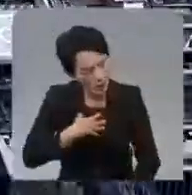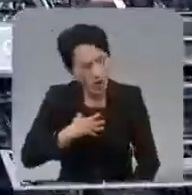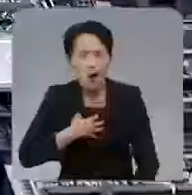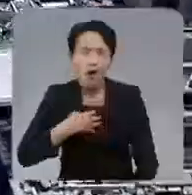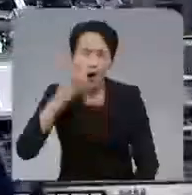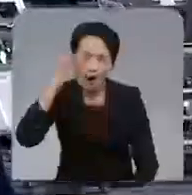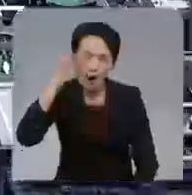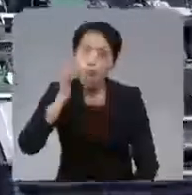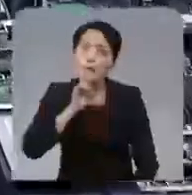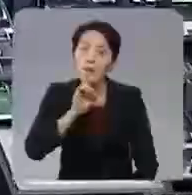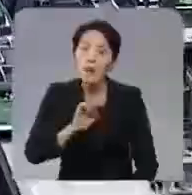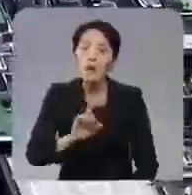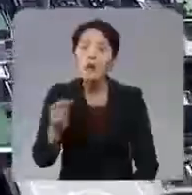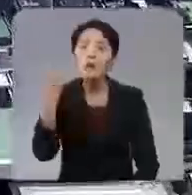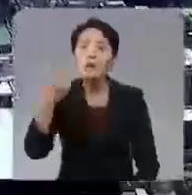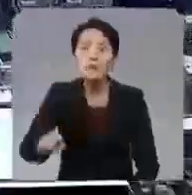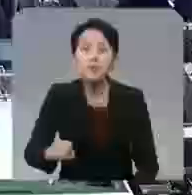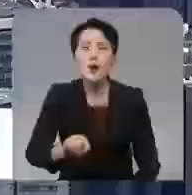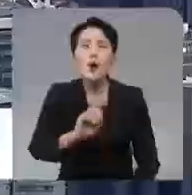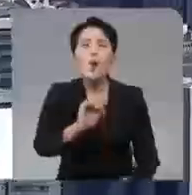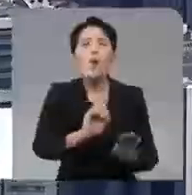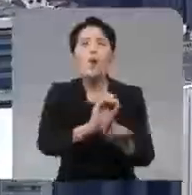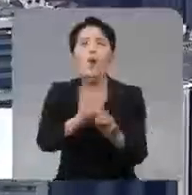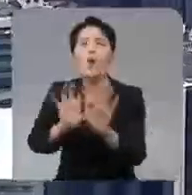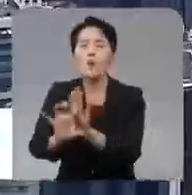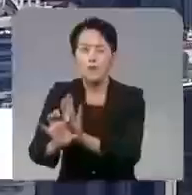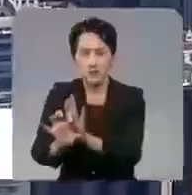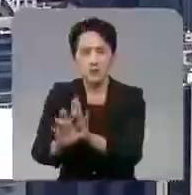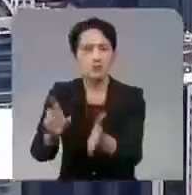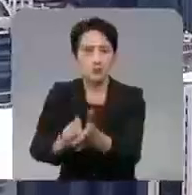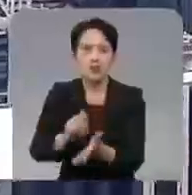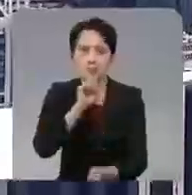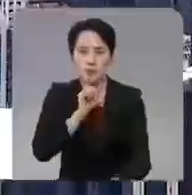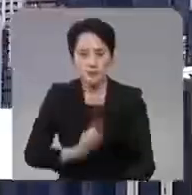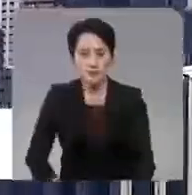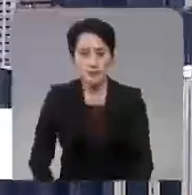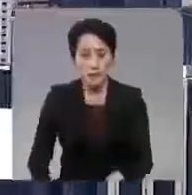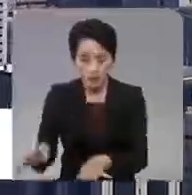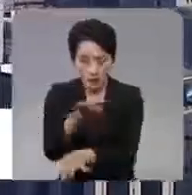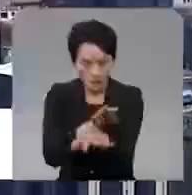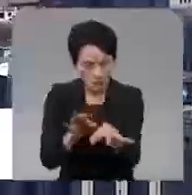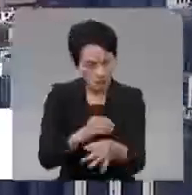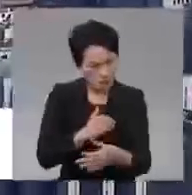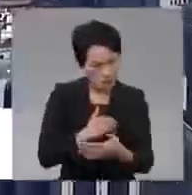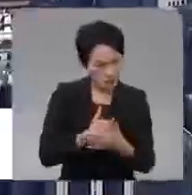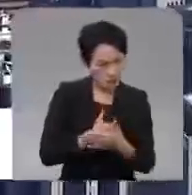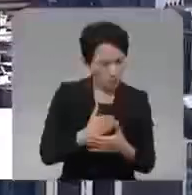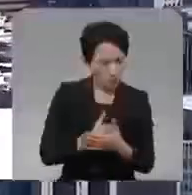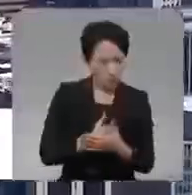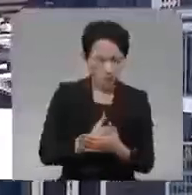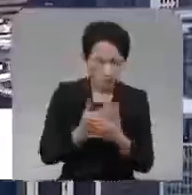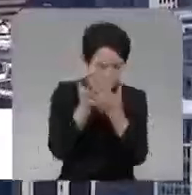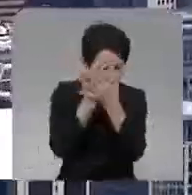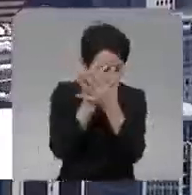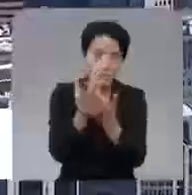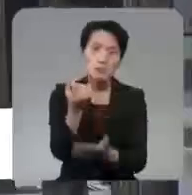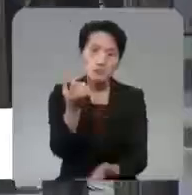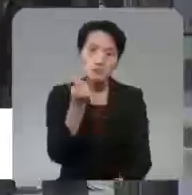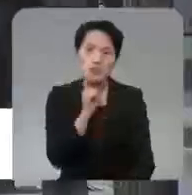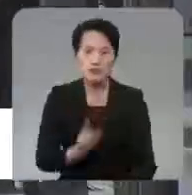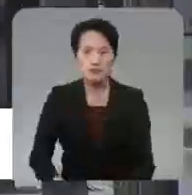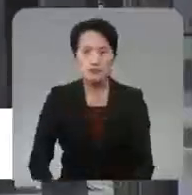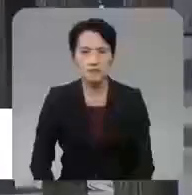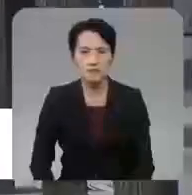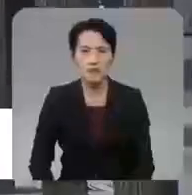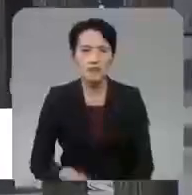la propagación de la nueva variante omicron ensombrece las perspectivas de la economía surcoreana mientras que el refuerzo de las